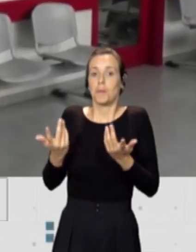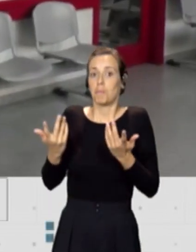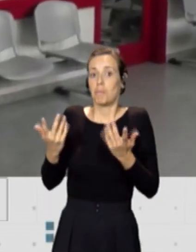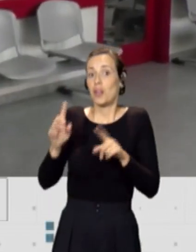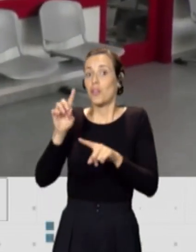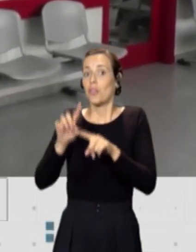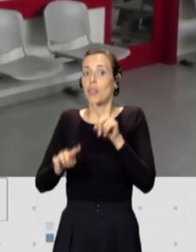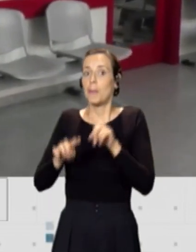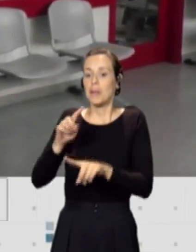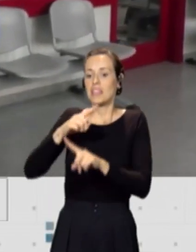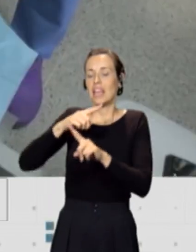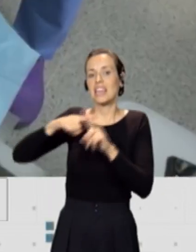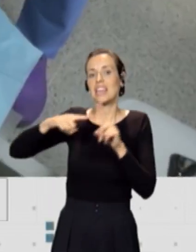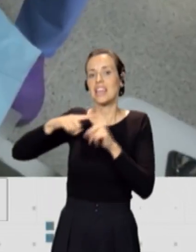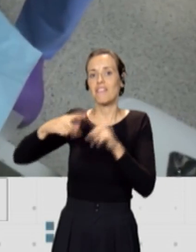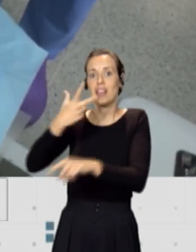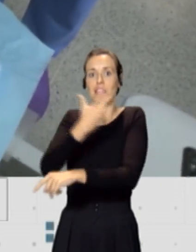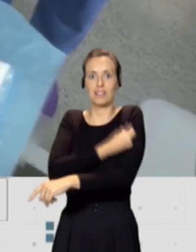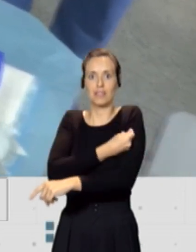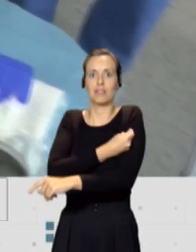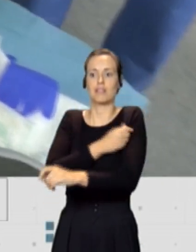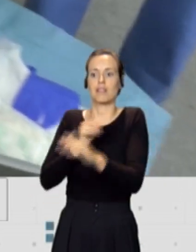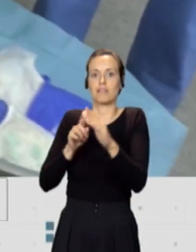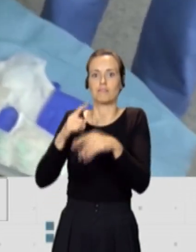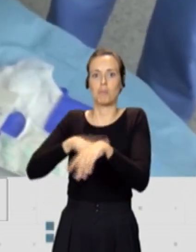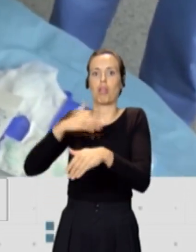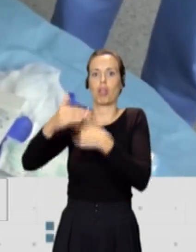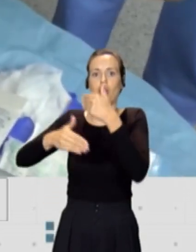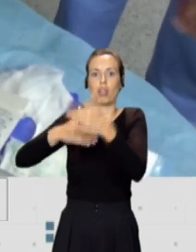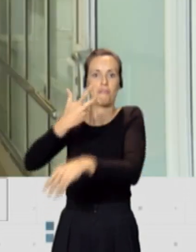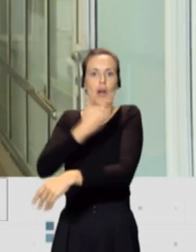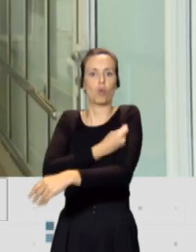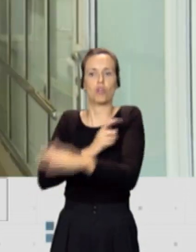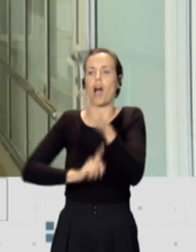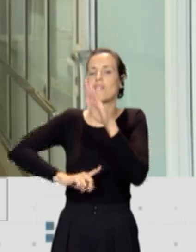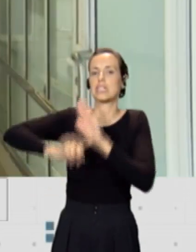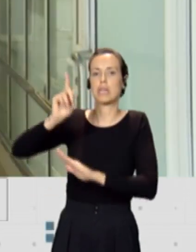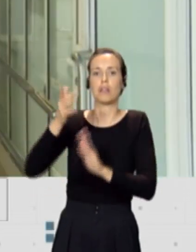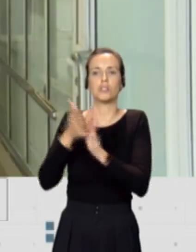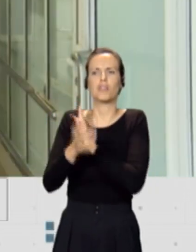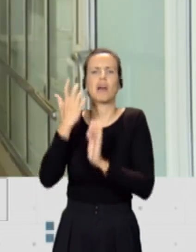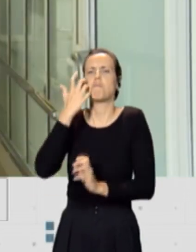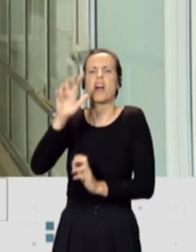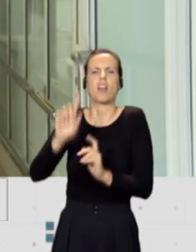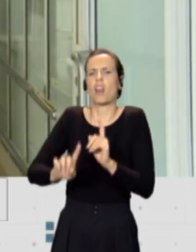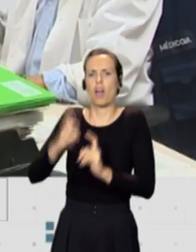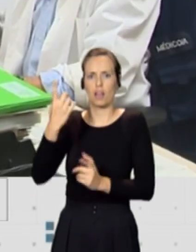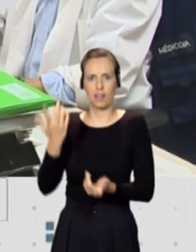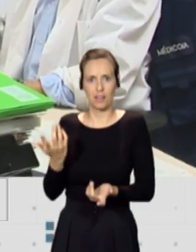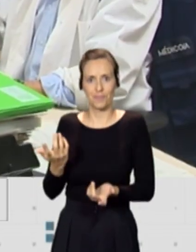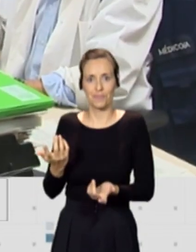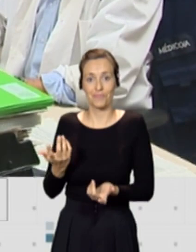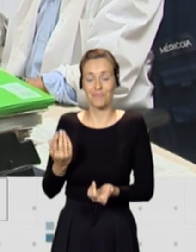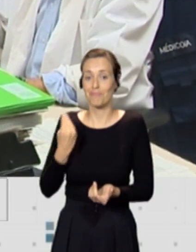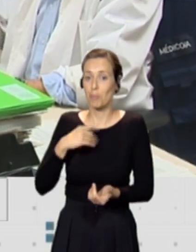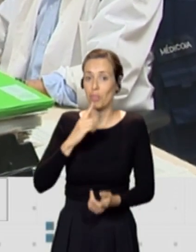cohortes vayan avanzando y la población esté cada vez más vacunada contra esta enfermedad, pues la hará todavía más rara. Como usted dice,